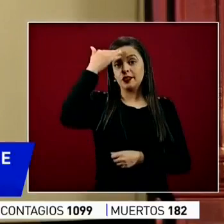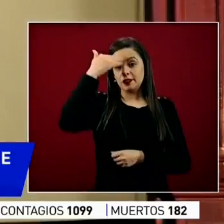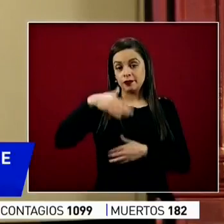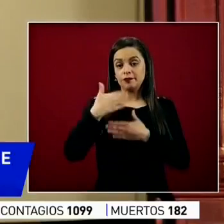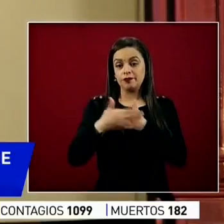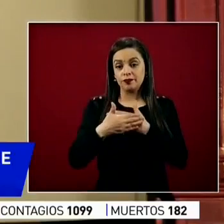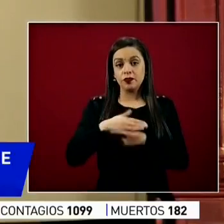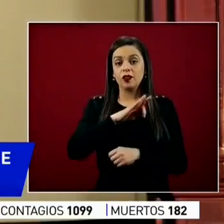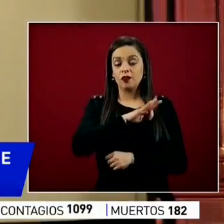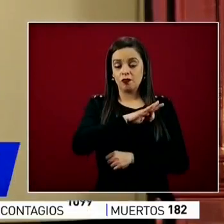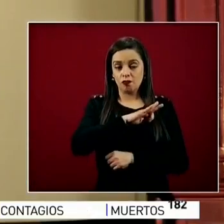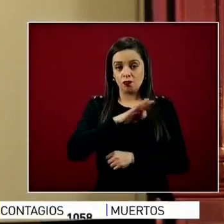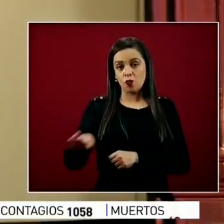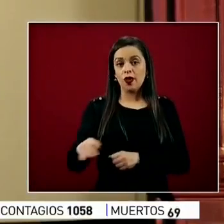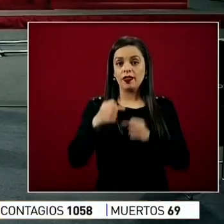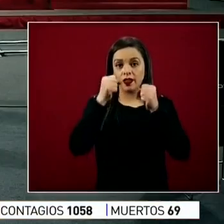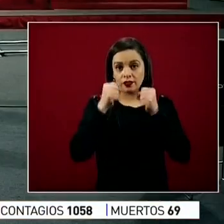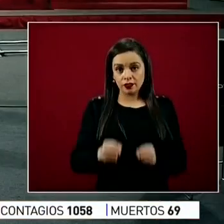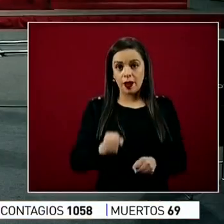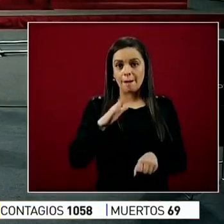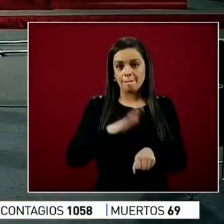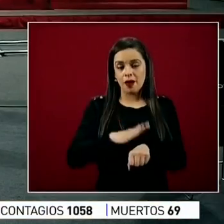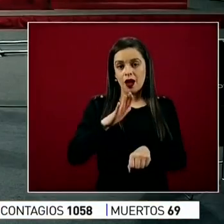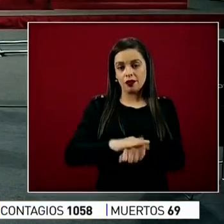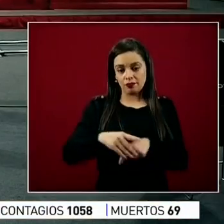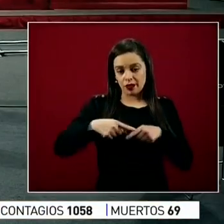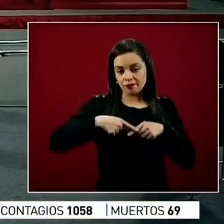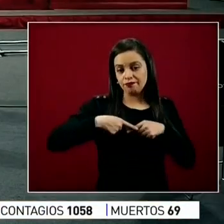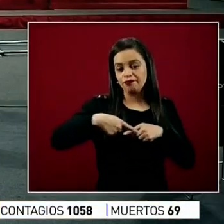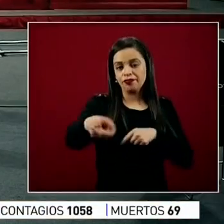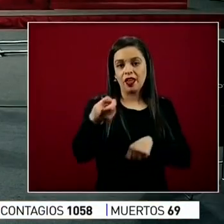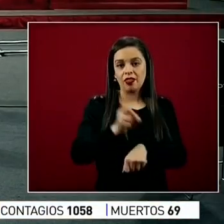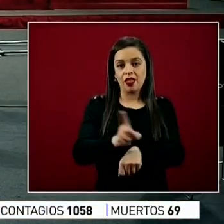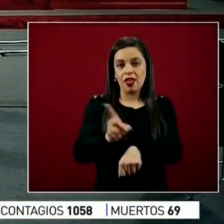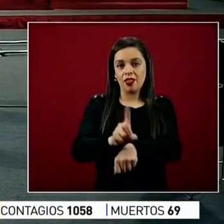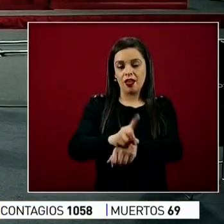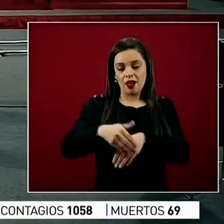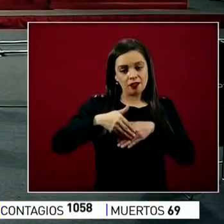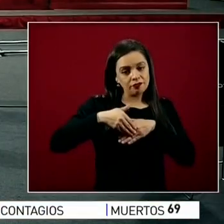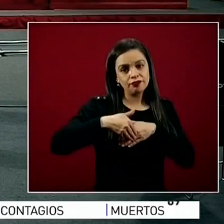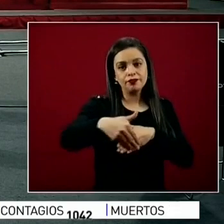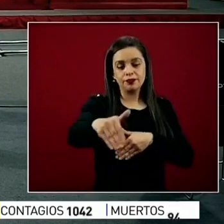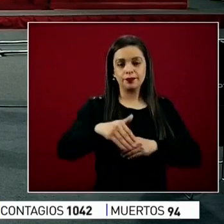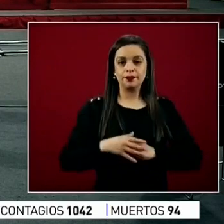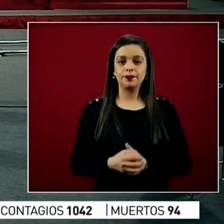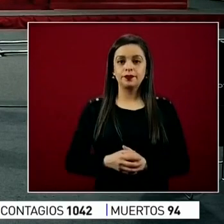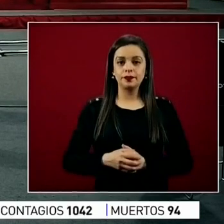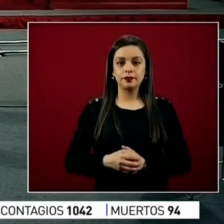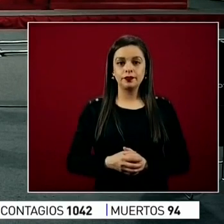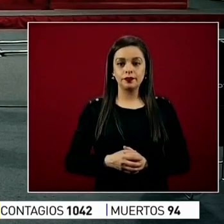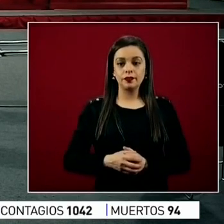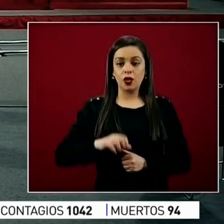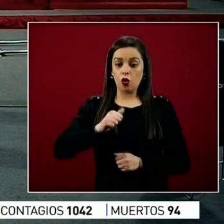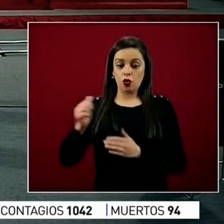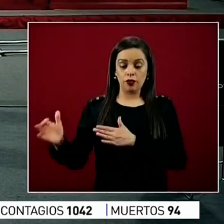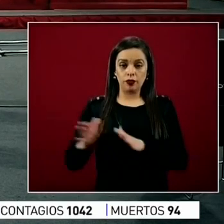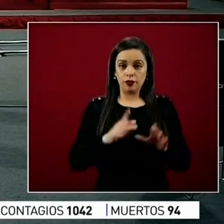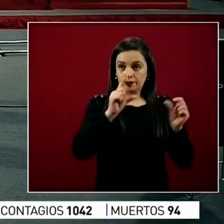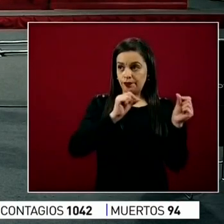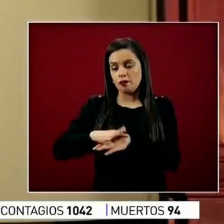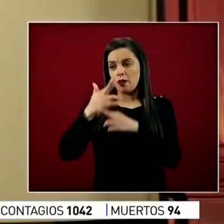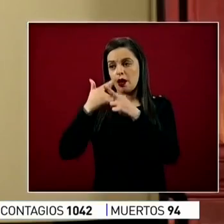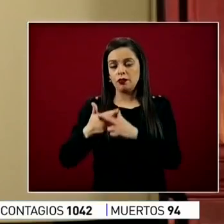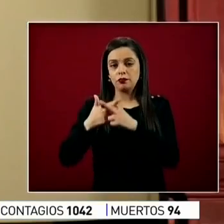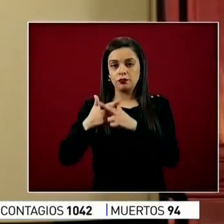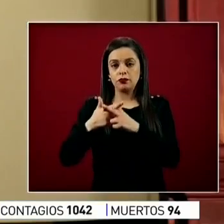11,767. José Luis Salomía, director general de Epidemiología, dio a conocer que en las últimas 24 horas suman 334 decesos por